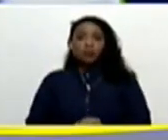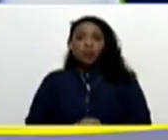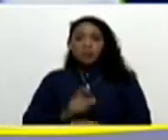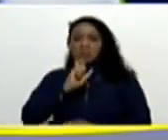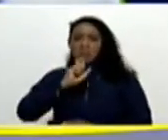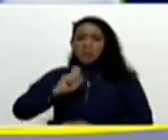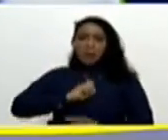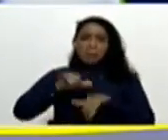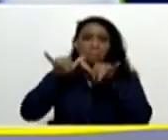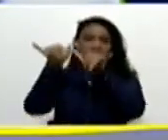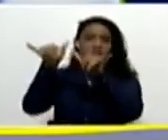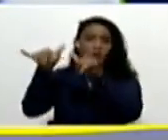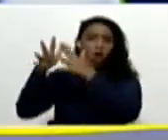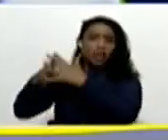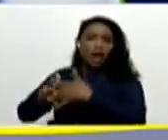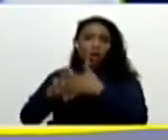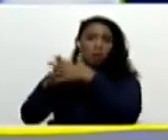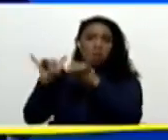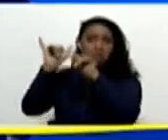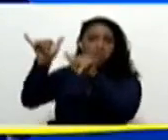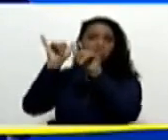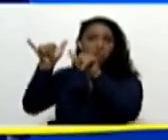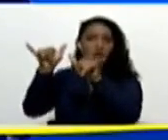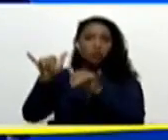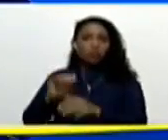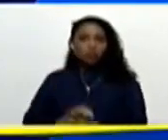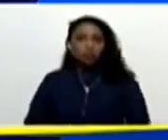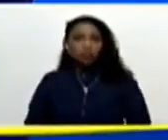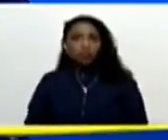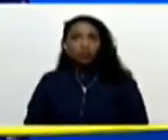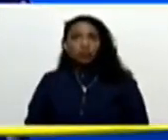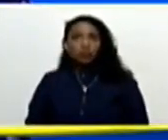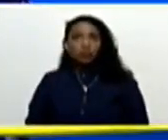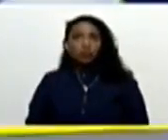mismo, el yanqui agresor.